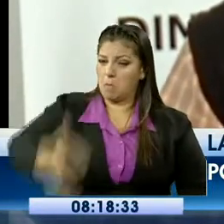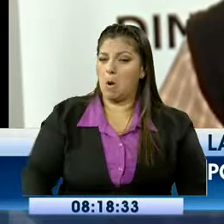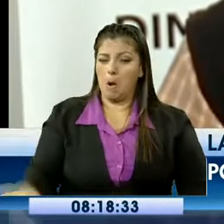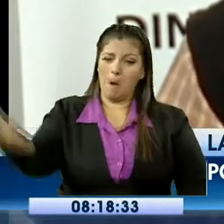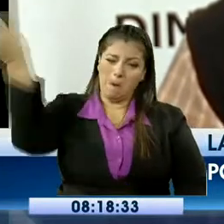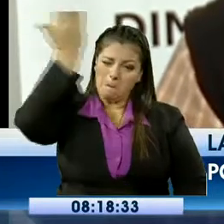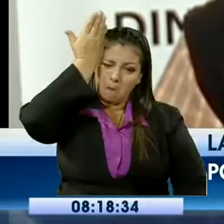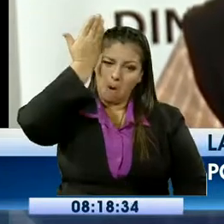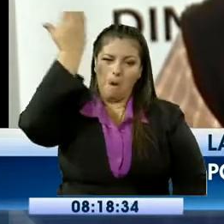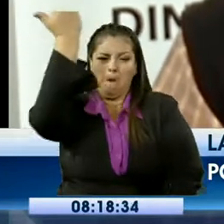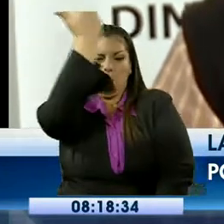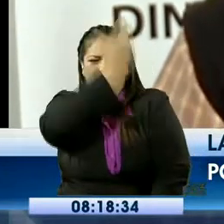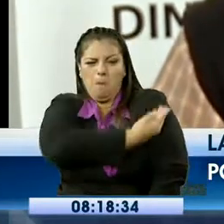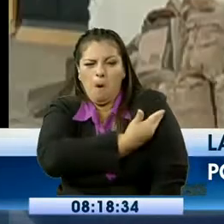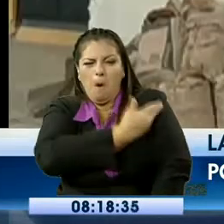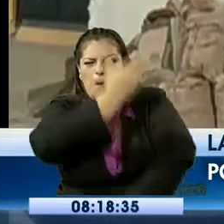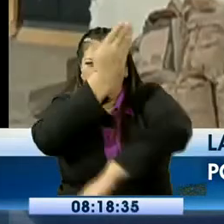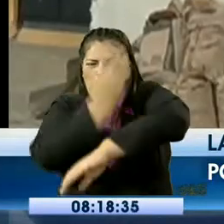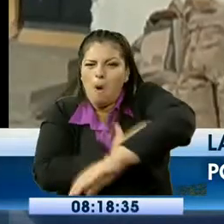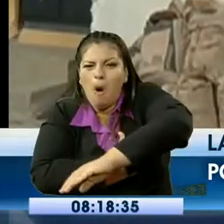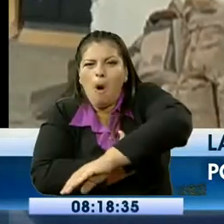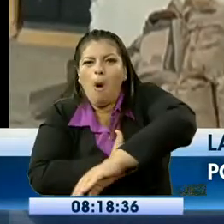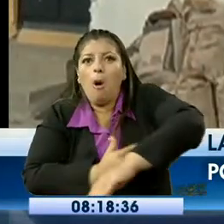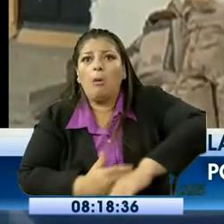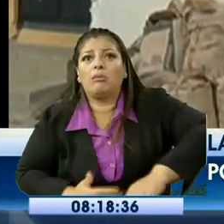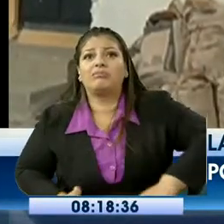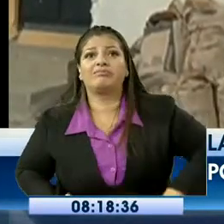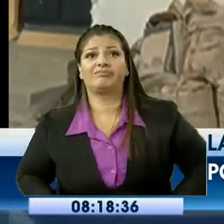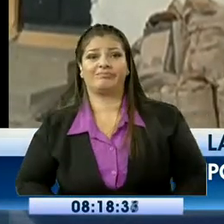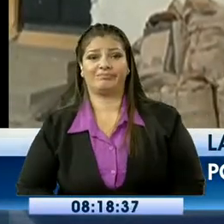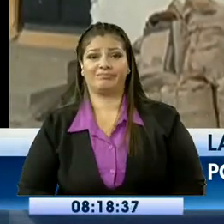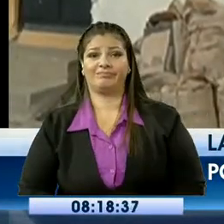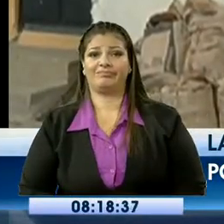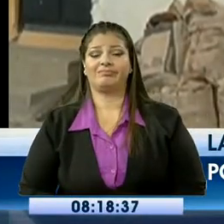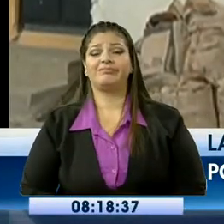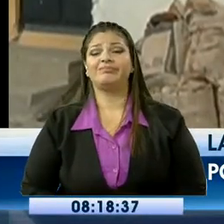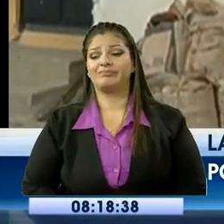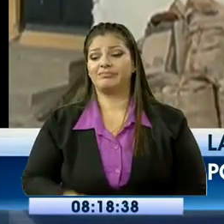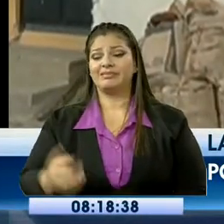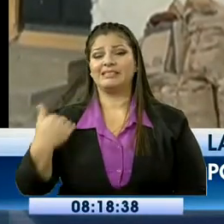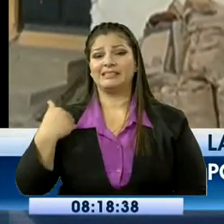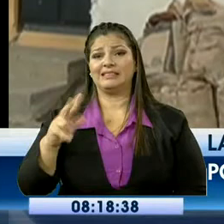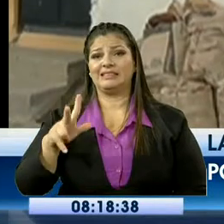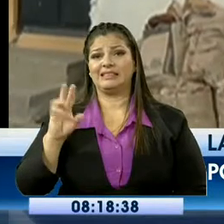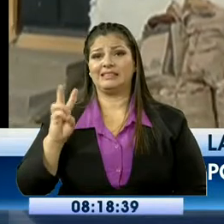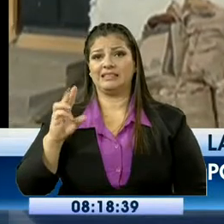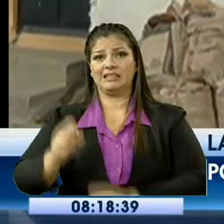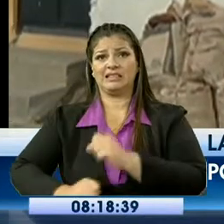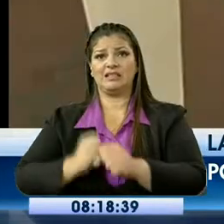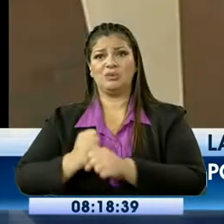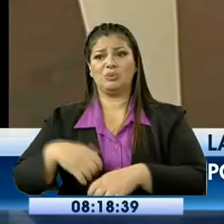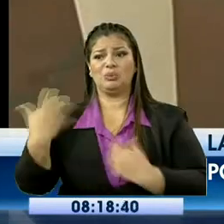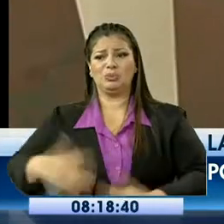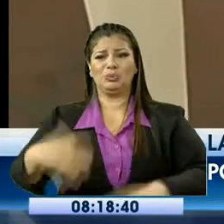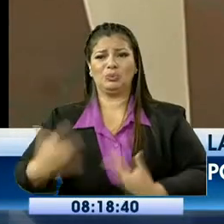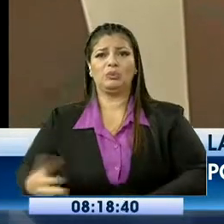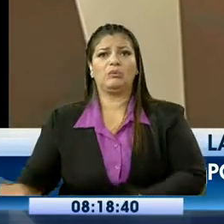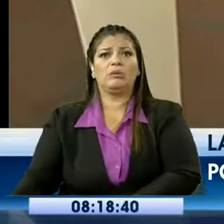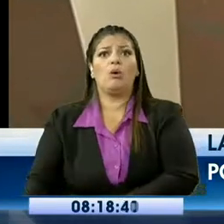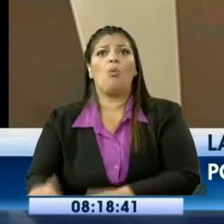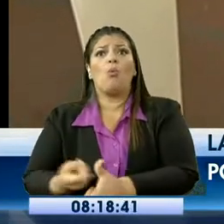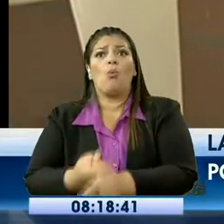cráneo, del hombro y del antebrazo. La víctima, de 36 años de edad, se encuentra grave en un